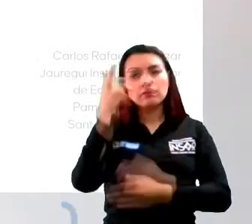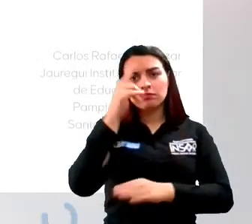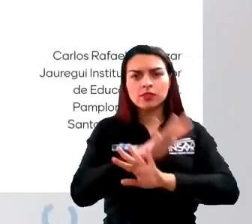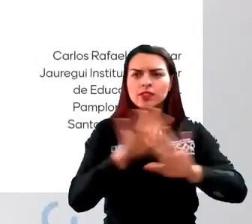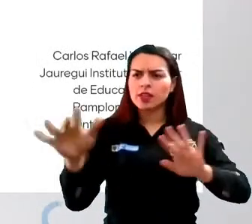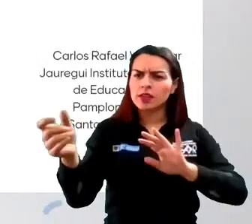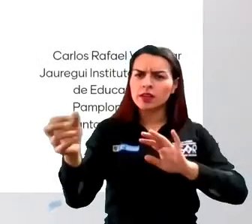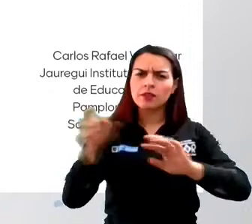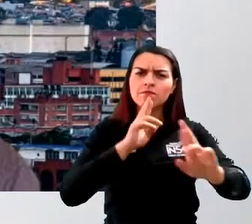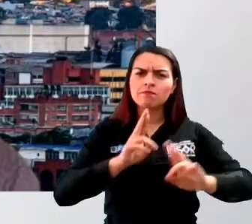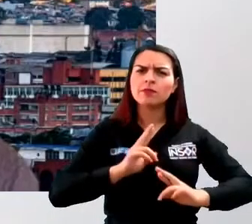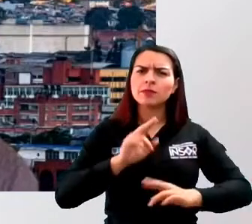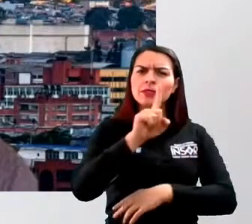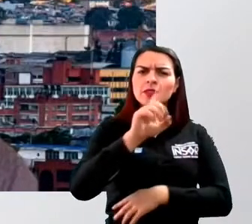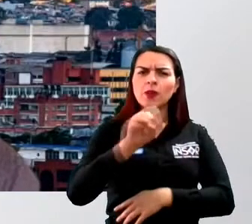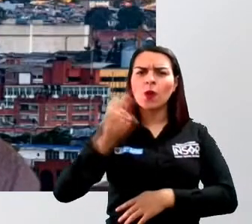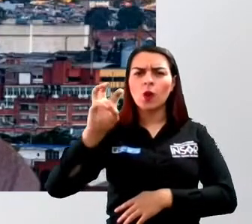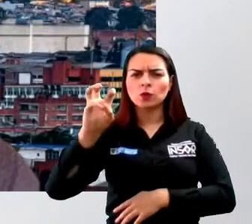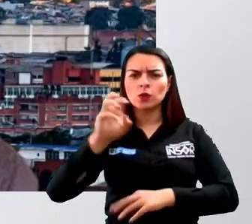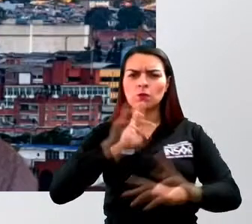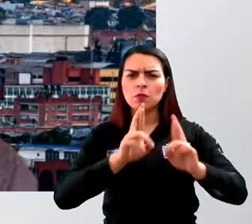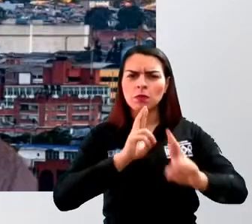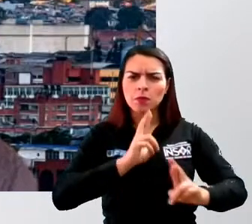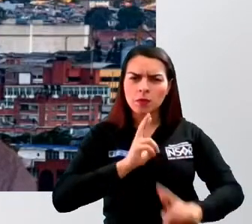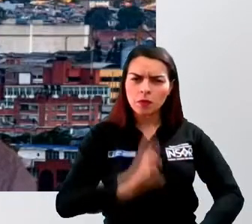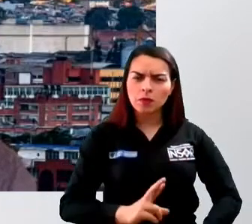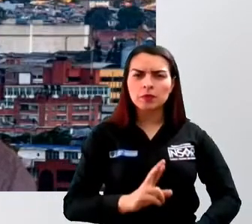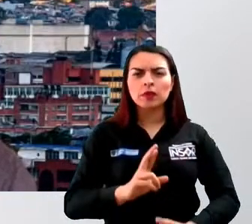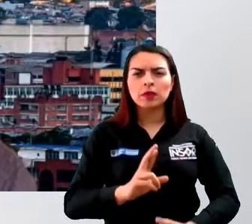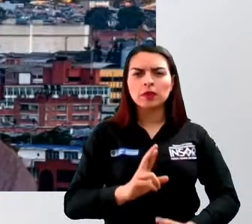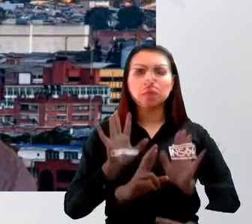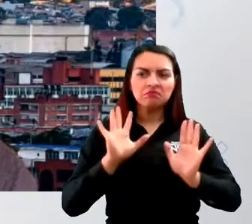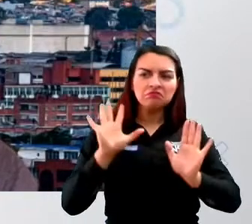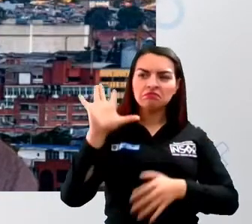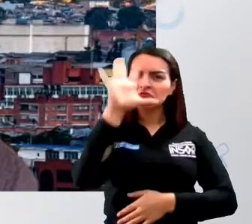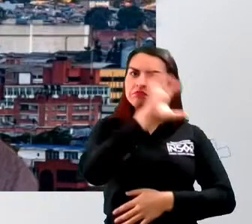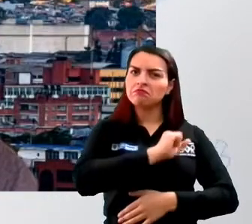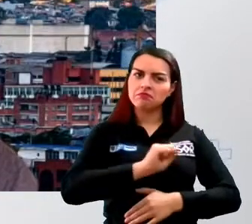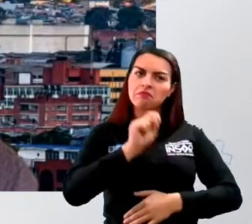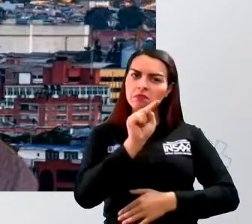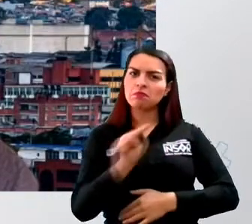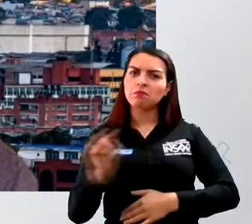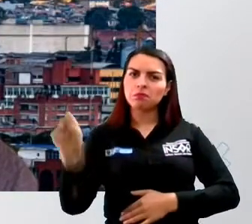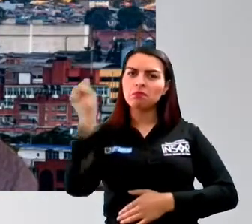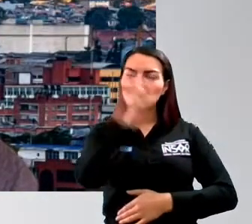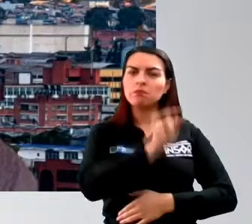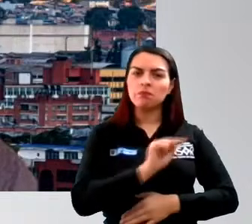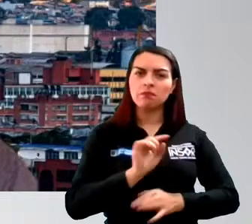respuestas. No sé si ya se nota una tendencia.